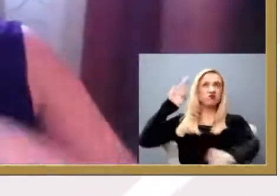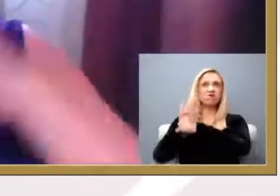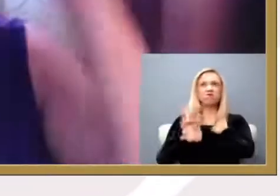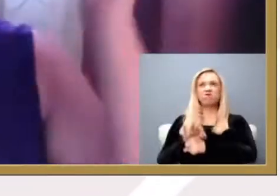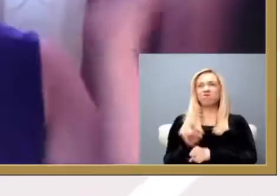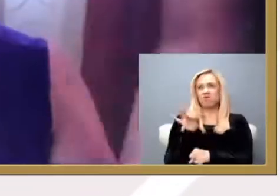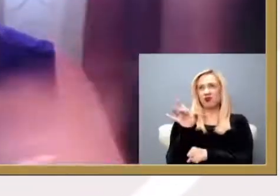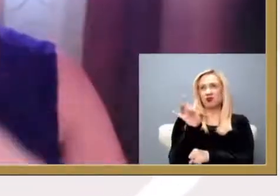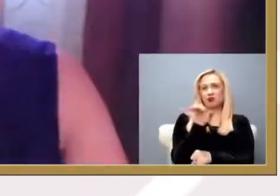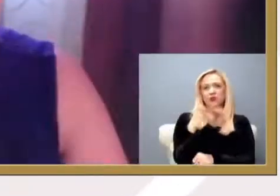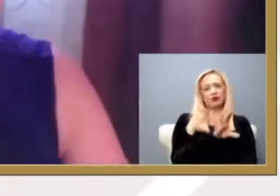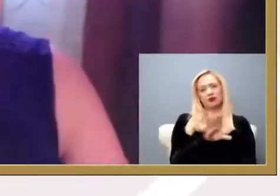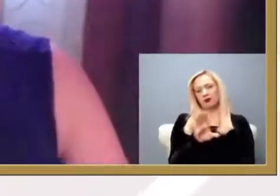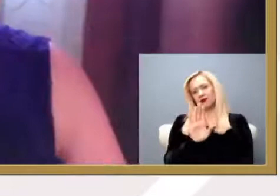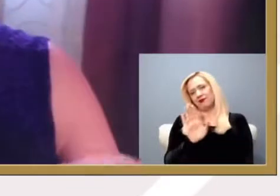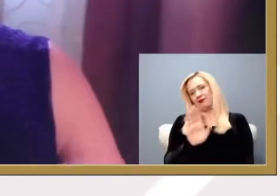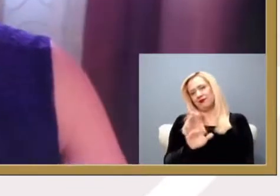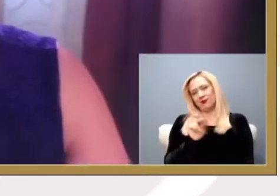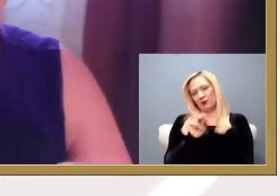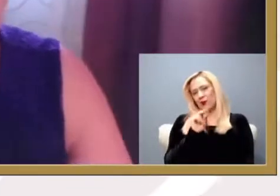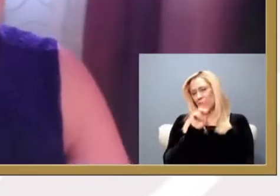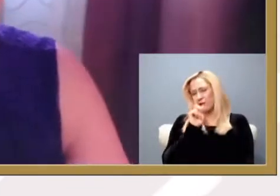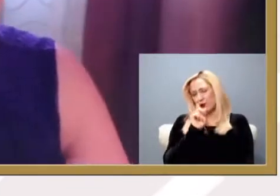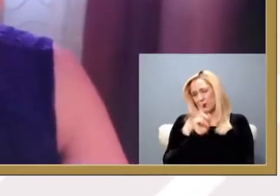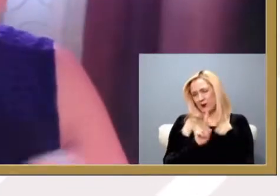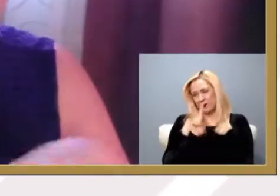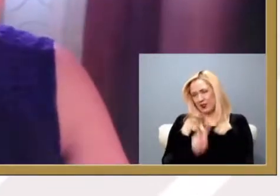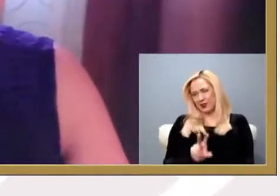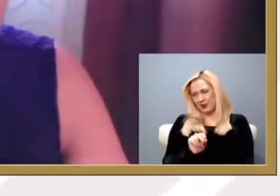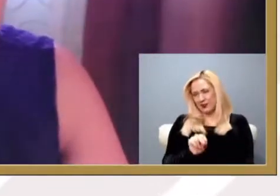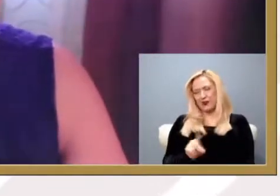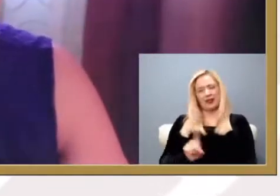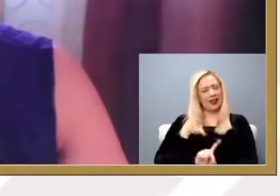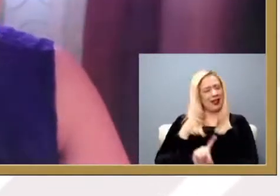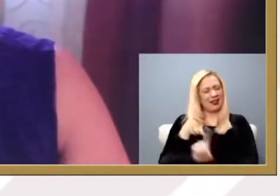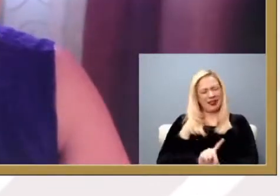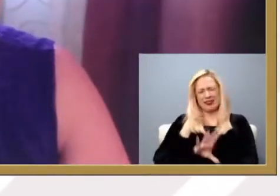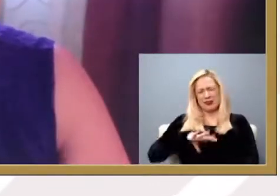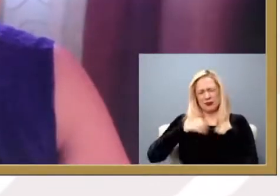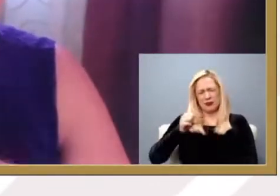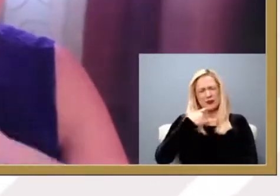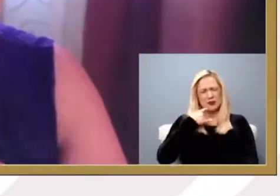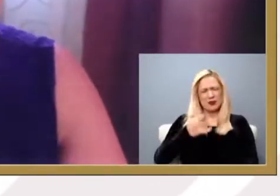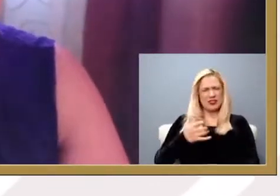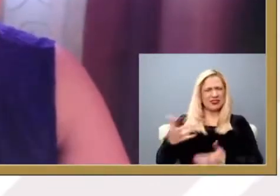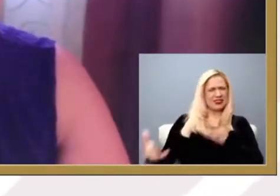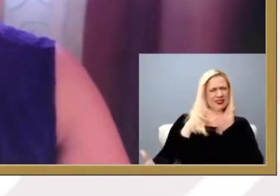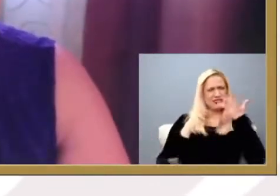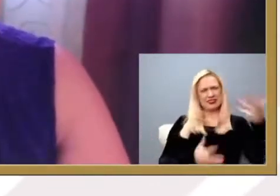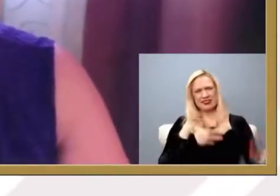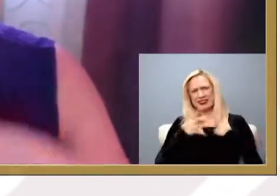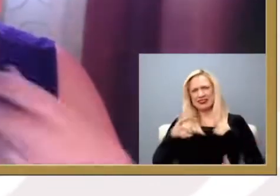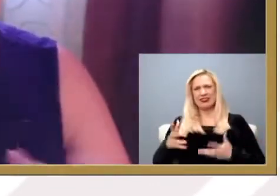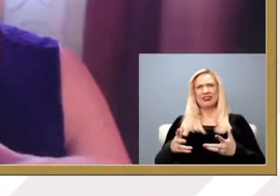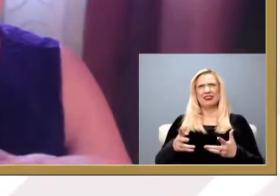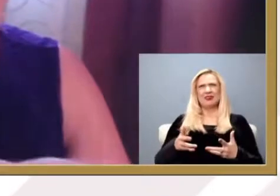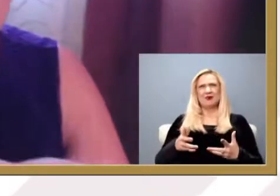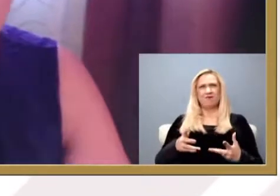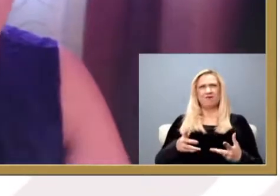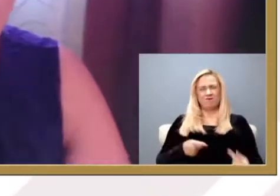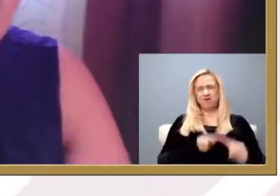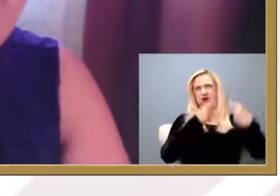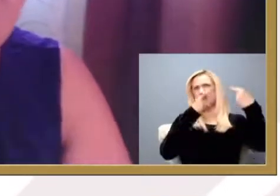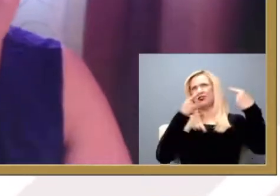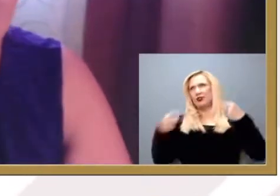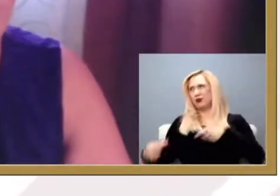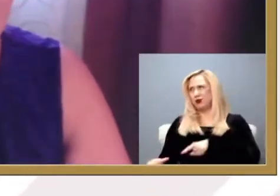mundo, y no, eso no es cierto. Todos los días estamos en una lucha, todos los días tienes que enfrentarte, pues a veces a seguir creyendo que una parte de